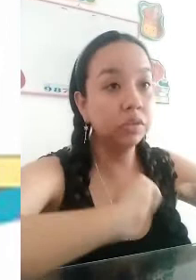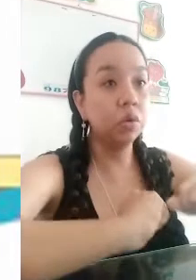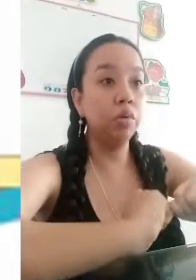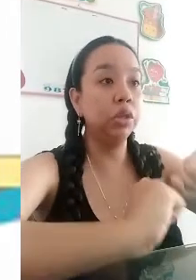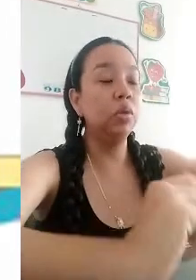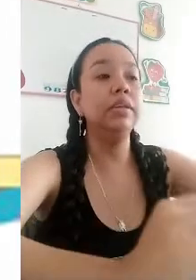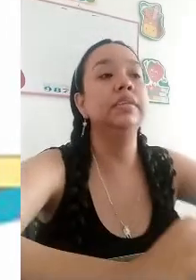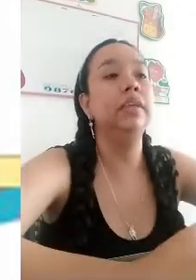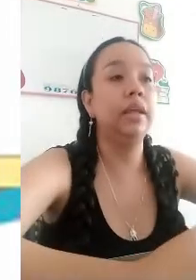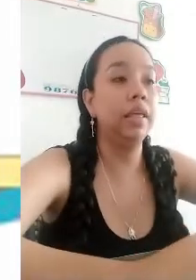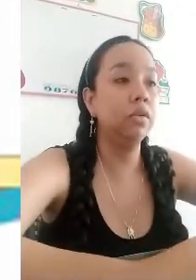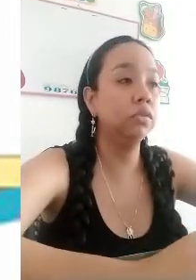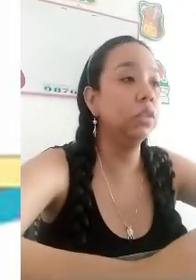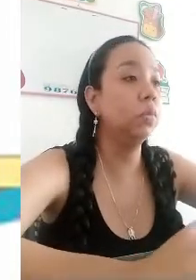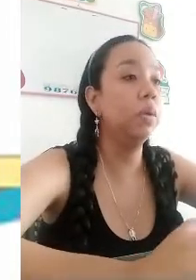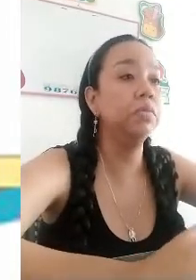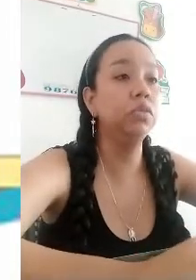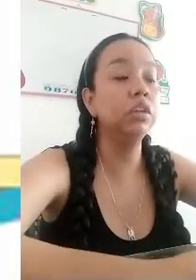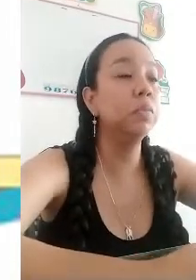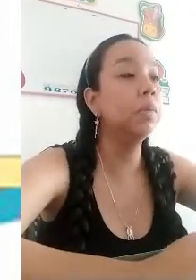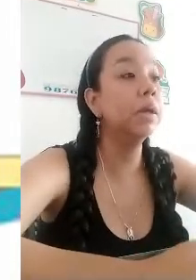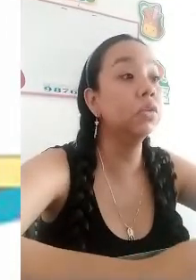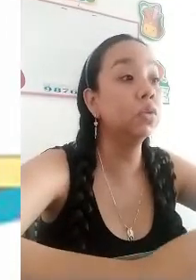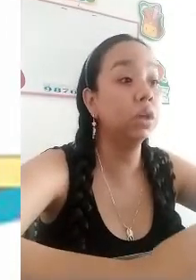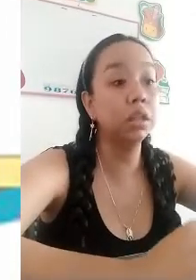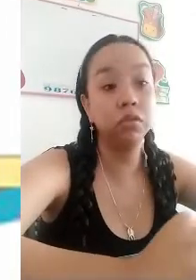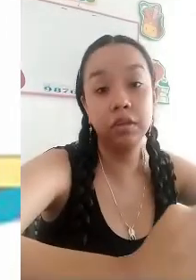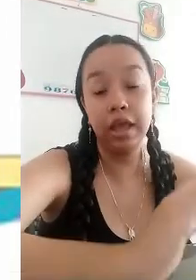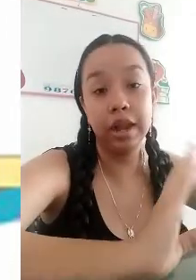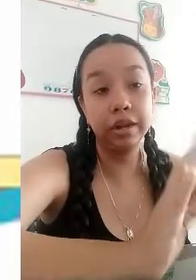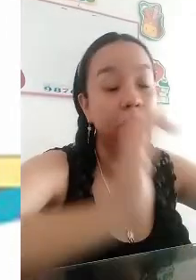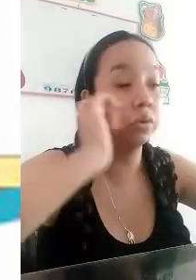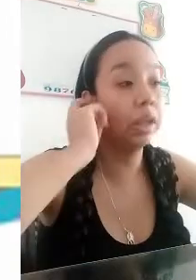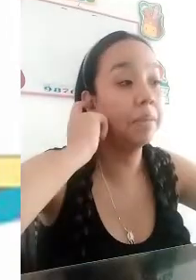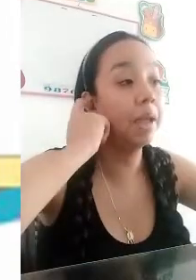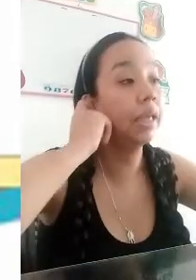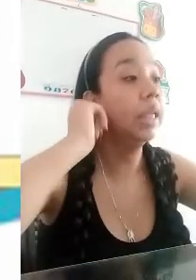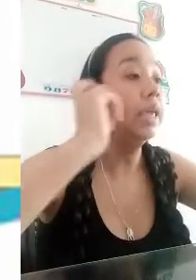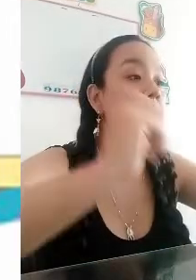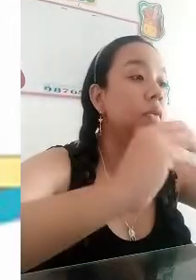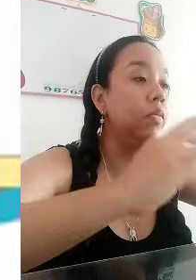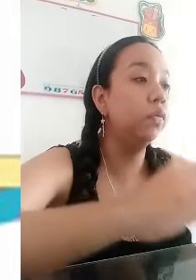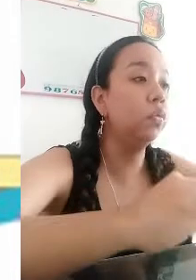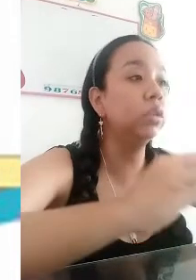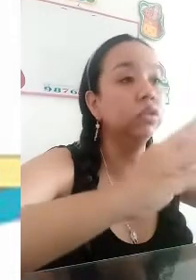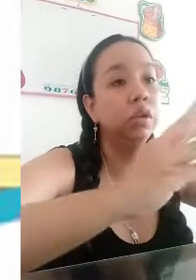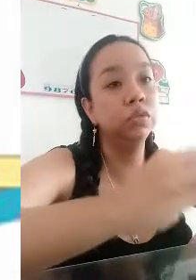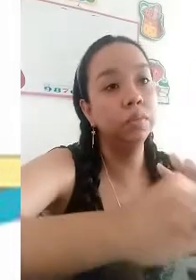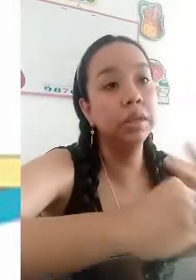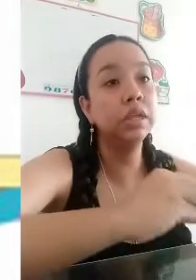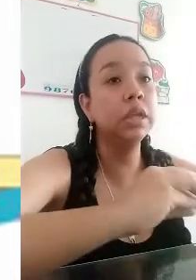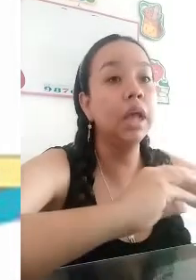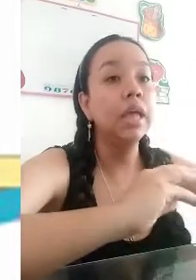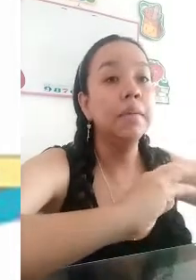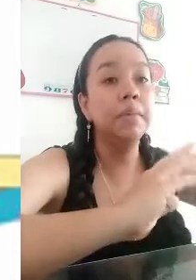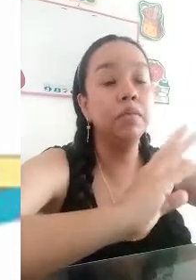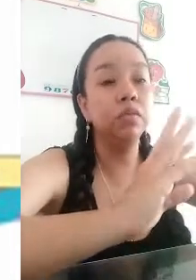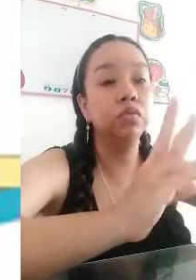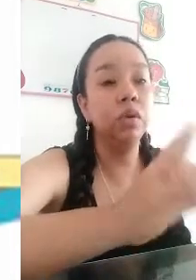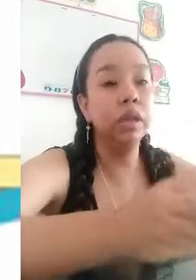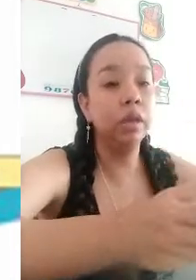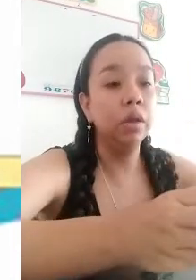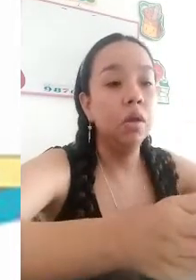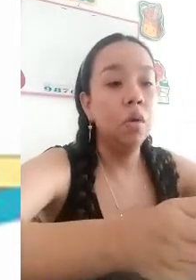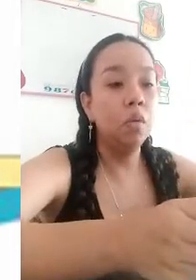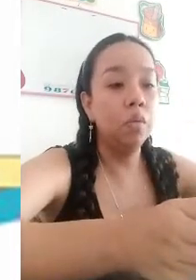ahorita vamos a ver un poquito más acerca del concepto. Por ejemplo, ustedes pueden ver los objetos que hay alrededor de la imagen y vemos frutas, una sombrilla,